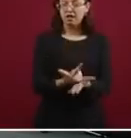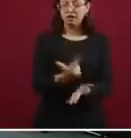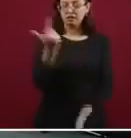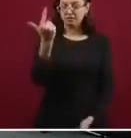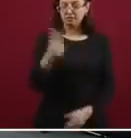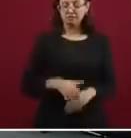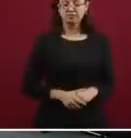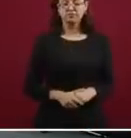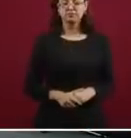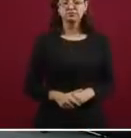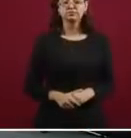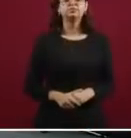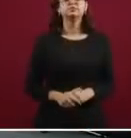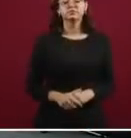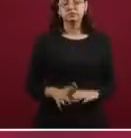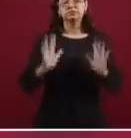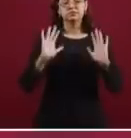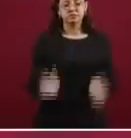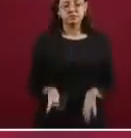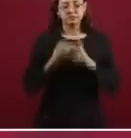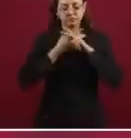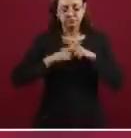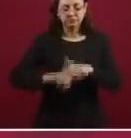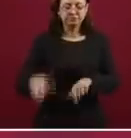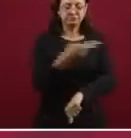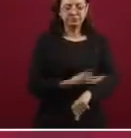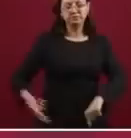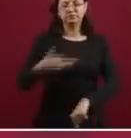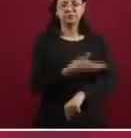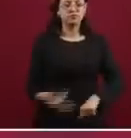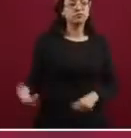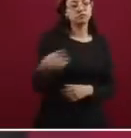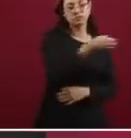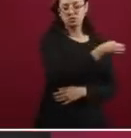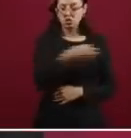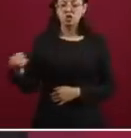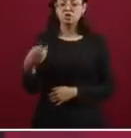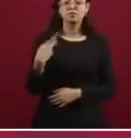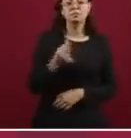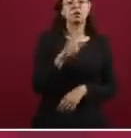y esto nos estamos poniendo orden pero lo más importante es la actitud